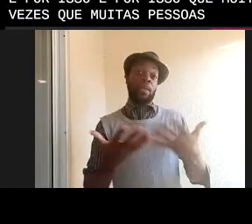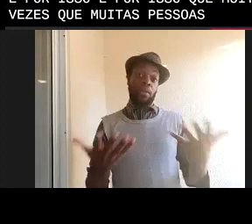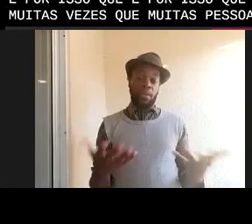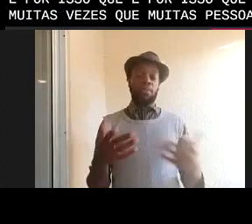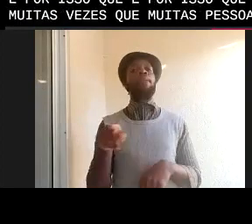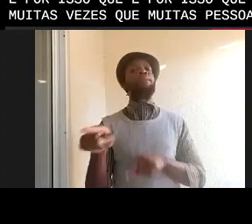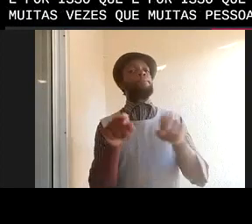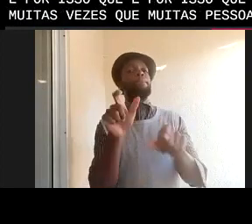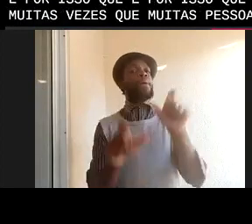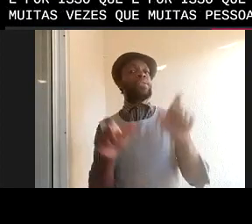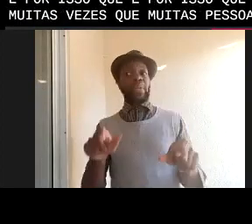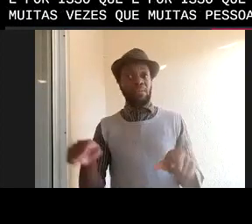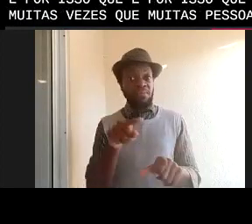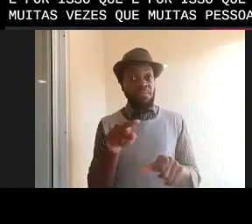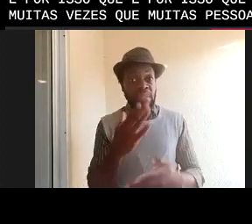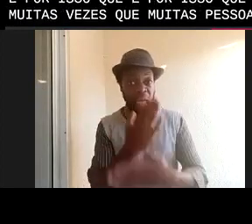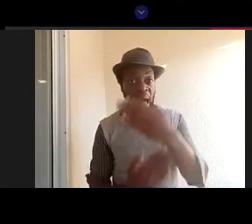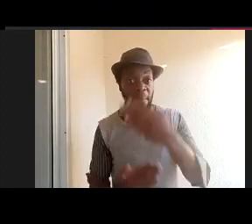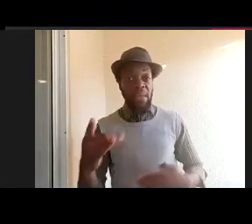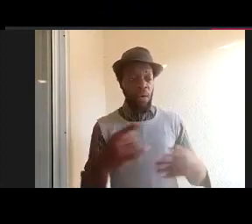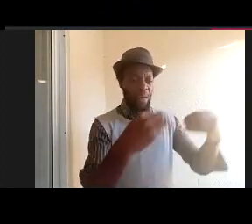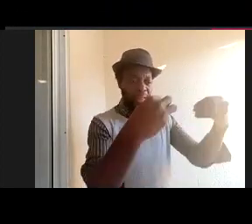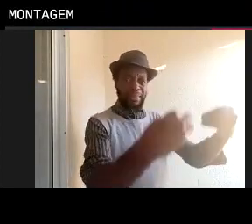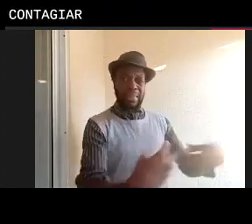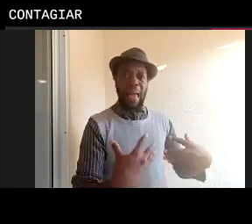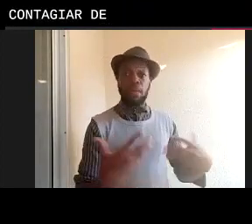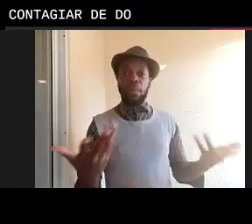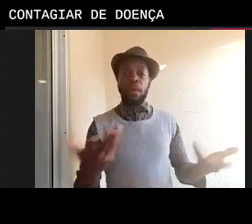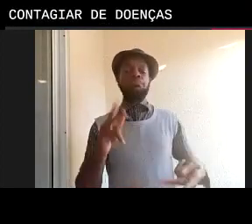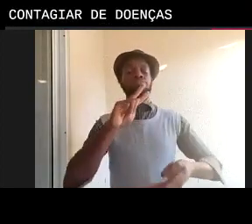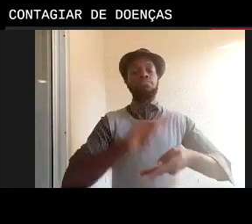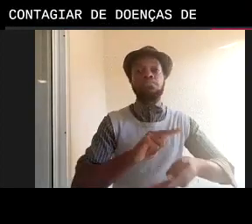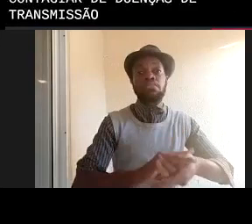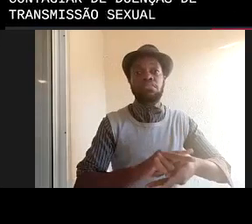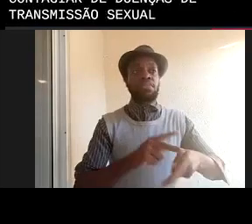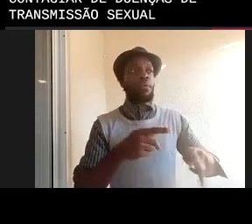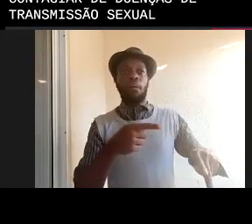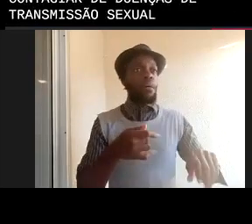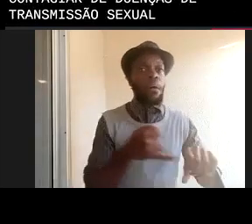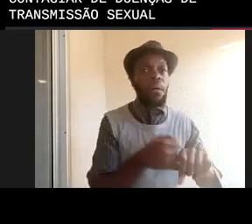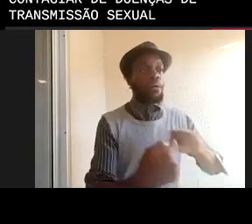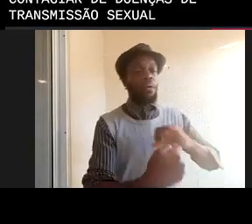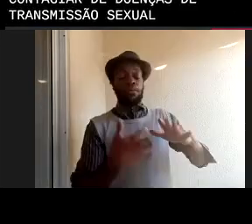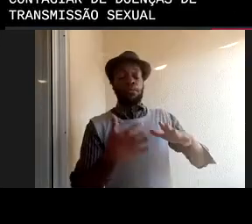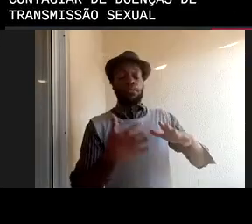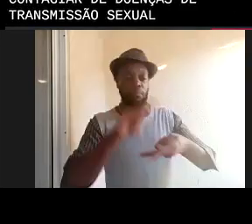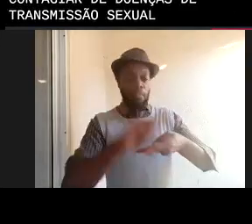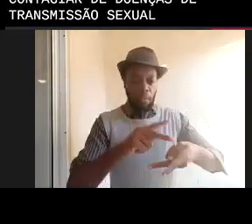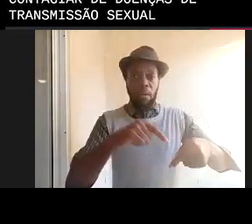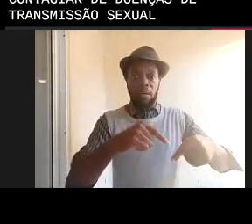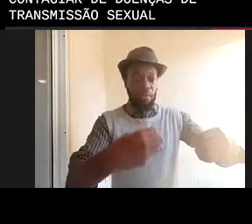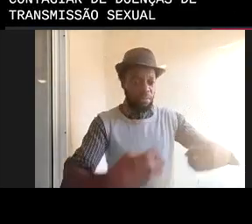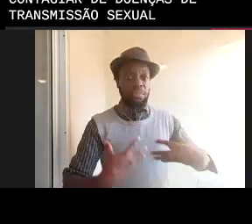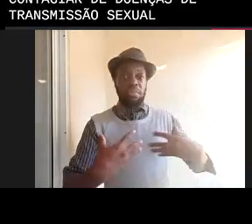llegan a contagiarse, ¿verdad?, de enfermedades de transmisión sexual o de virus